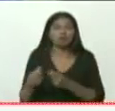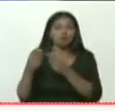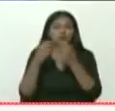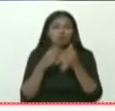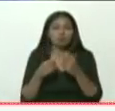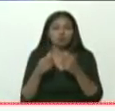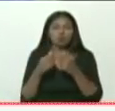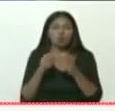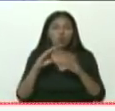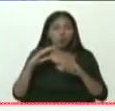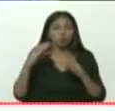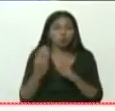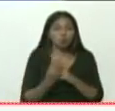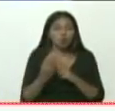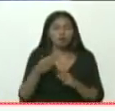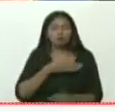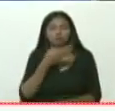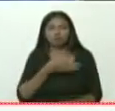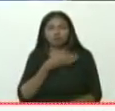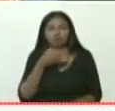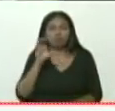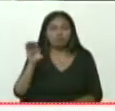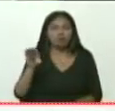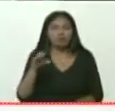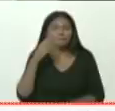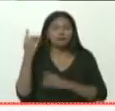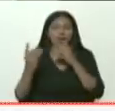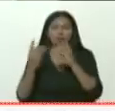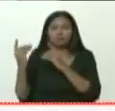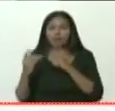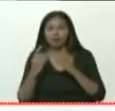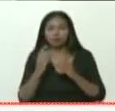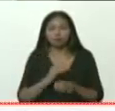económicos, culturales, sociales del país para el diálogo.